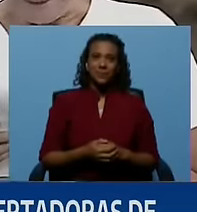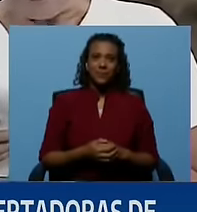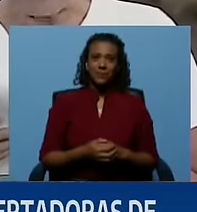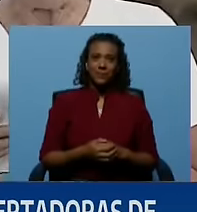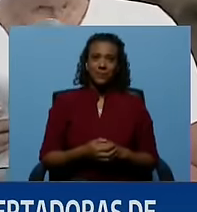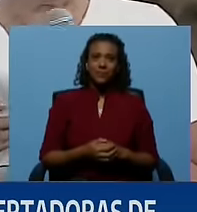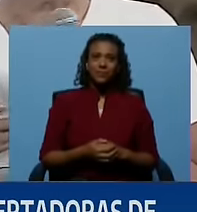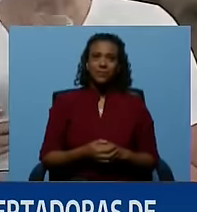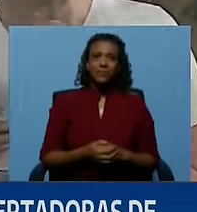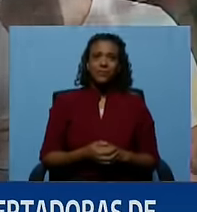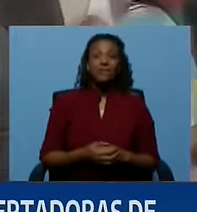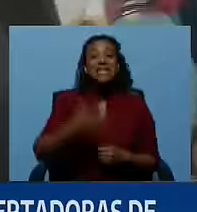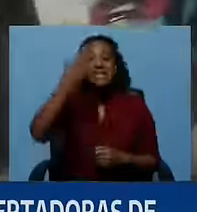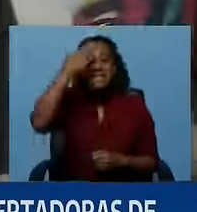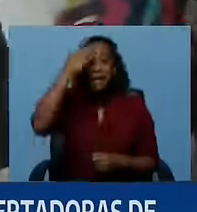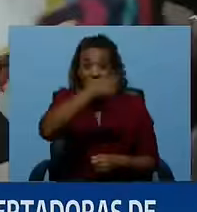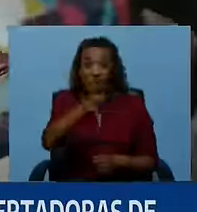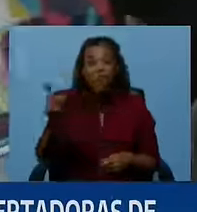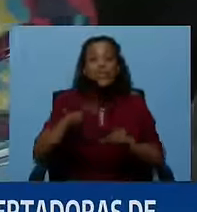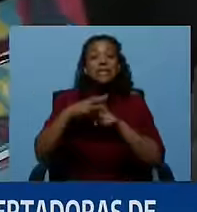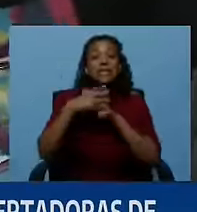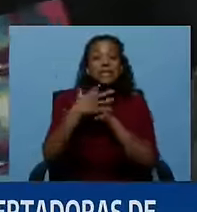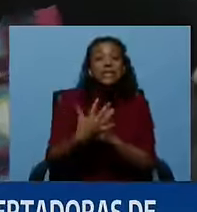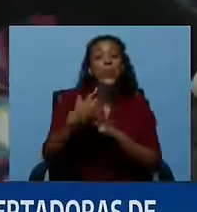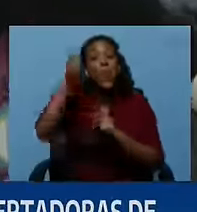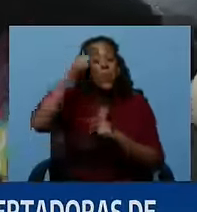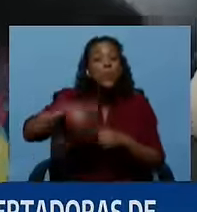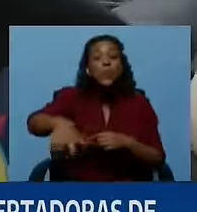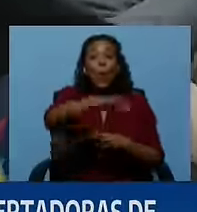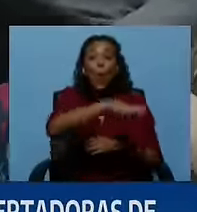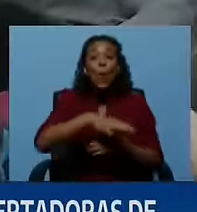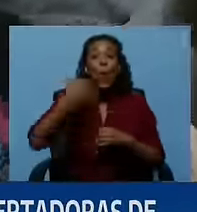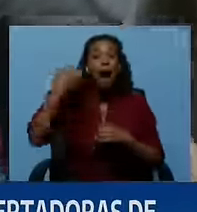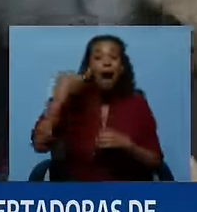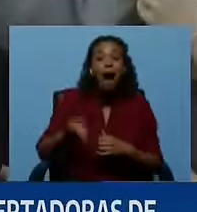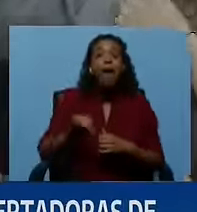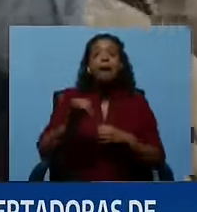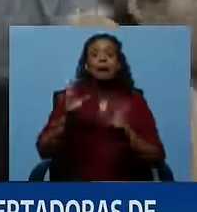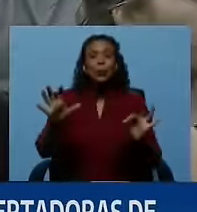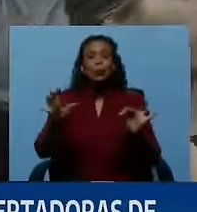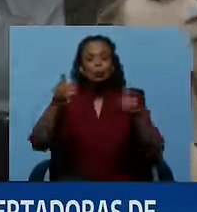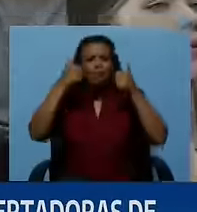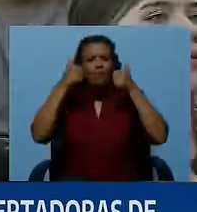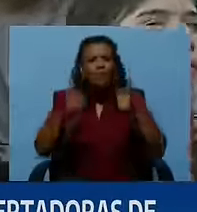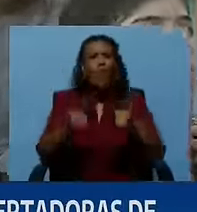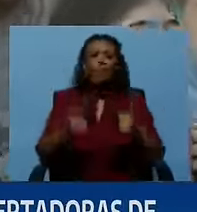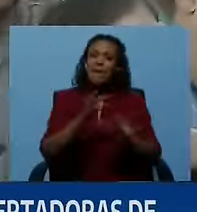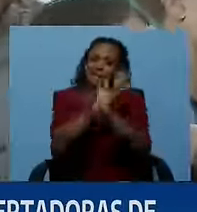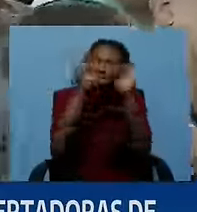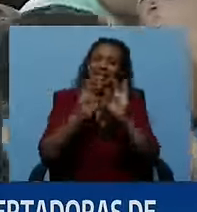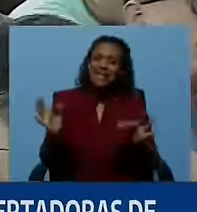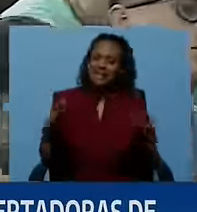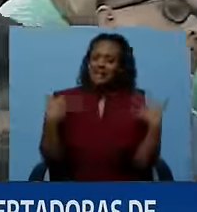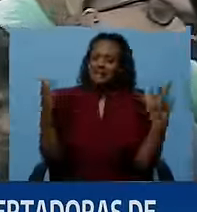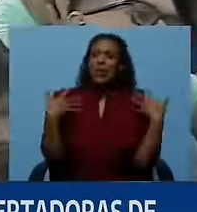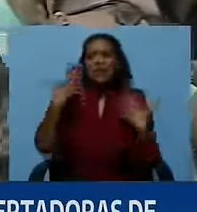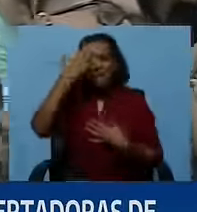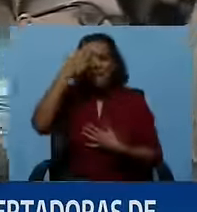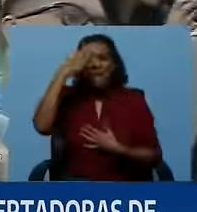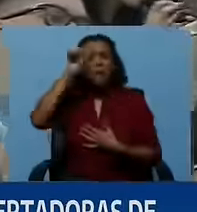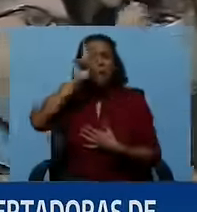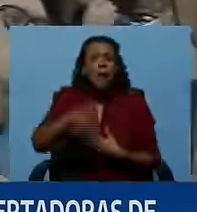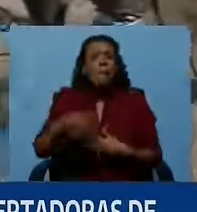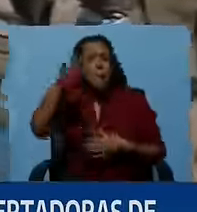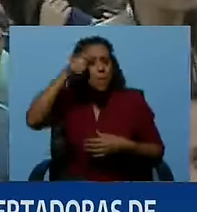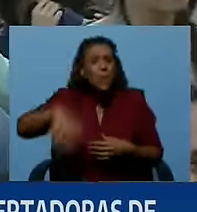todos. Sabemos que el pueblo de Venezuela es un pueblo feliz. Sabemos que